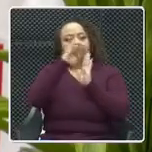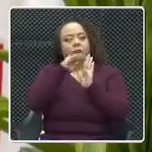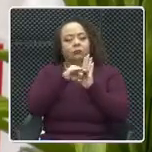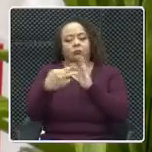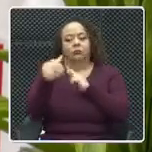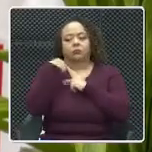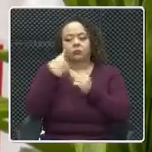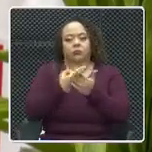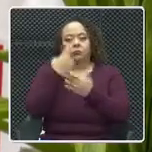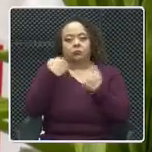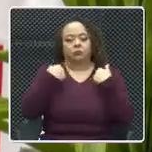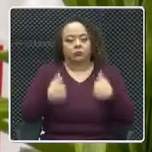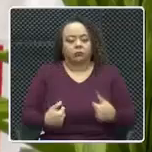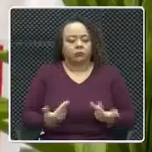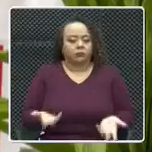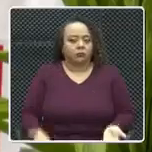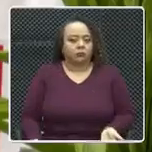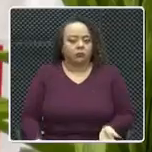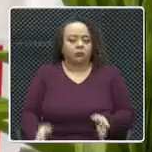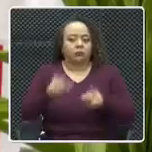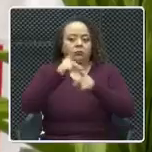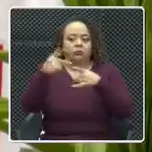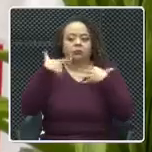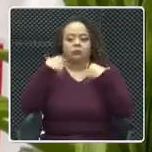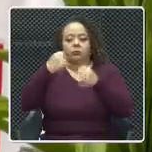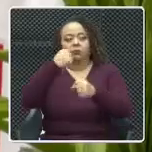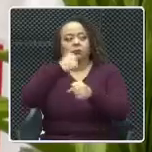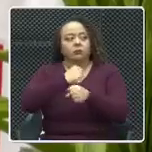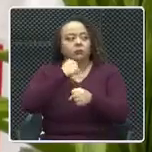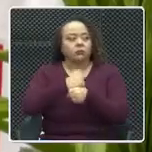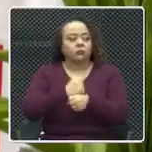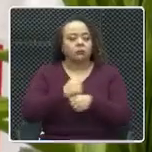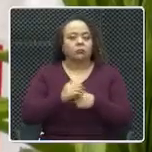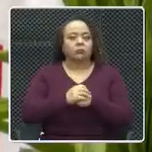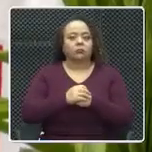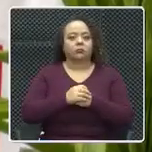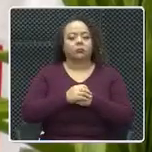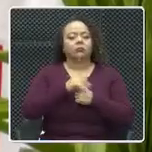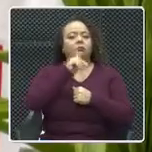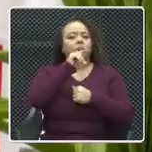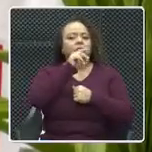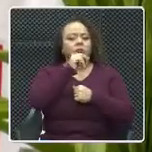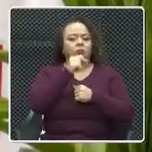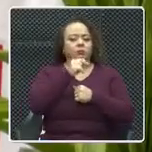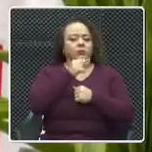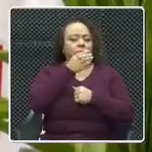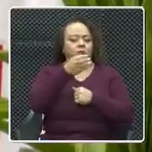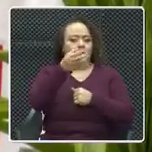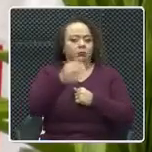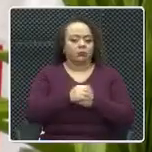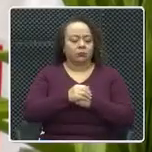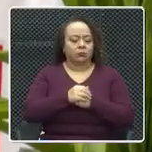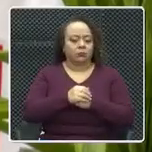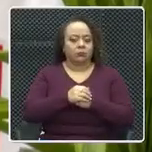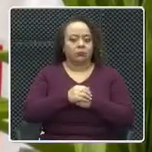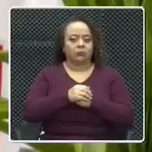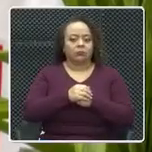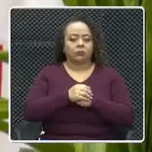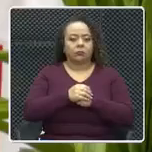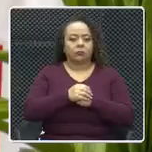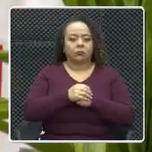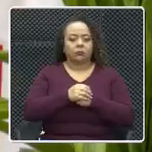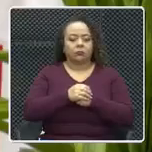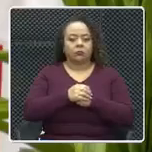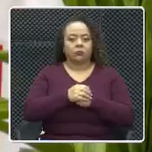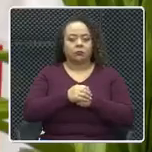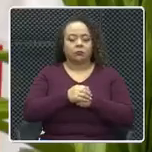encargado de recursos humanos? ¿El profesional en salud ocupacional? ¿Quién es el recomendable o es algo meramente a nivel interno